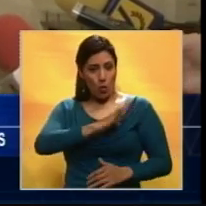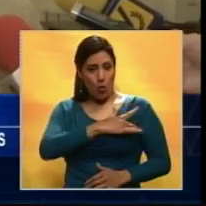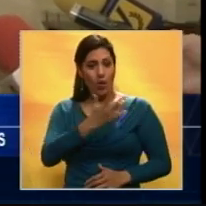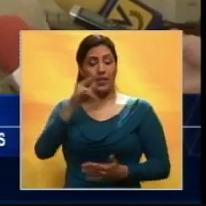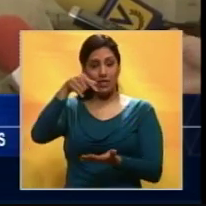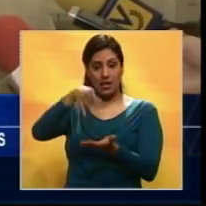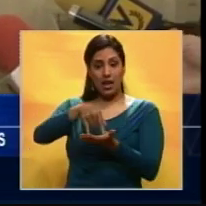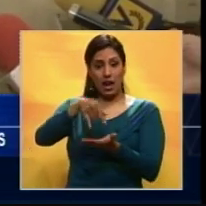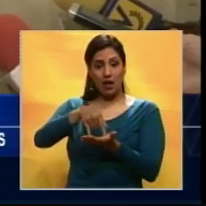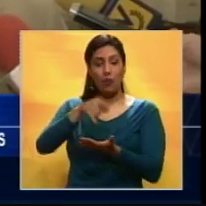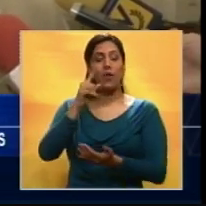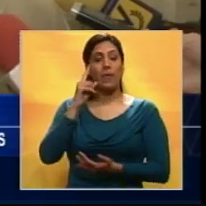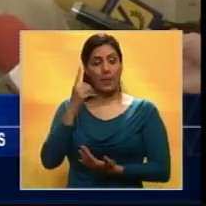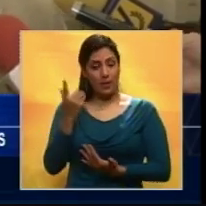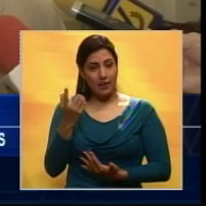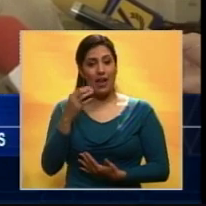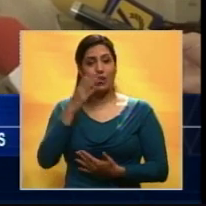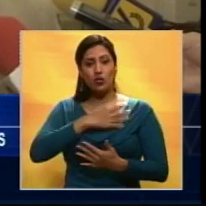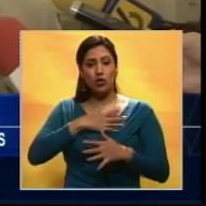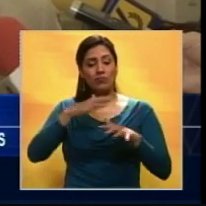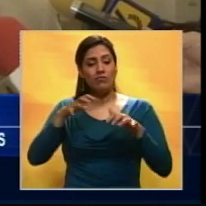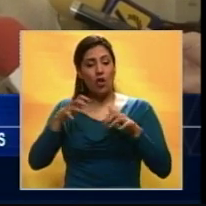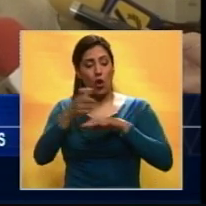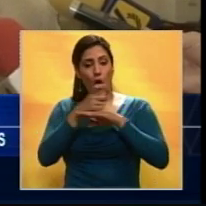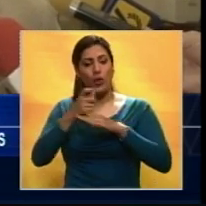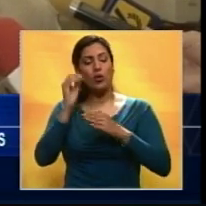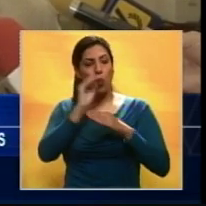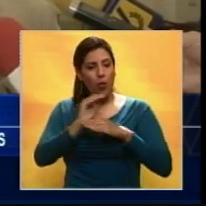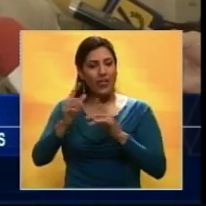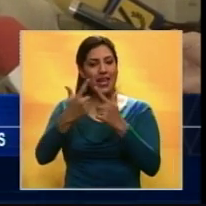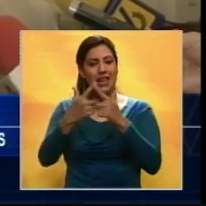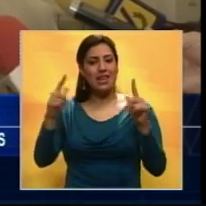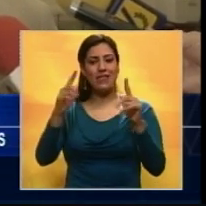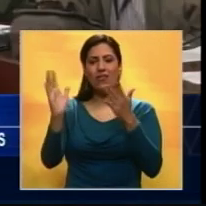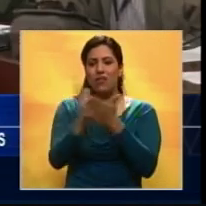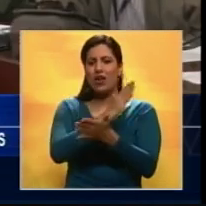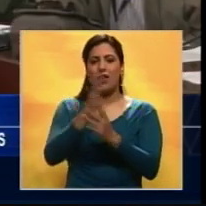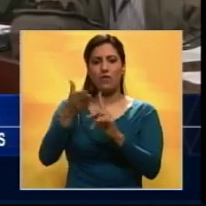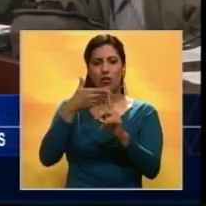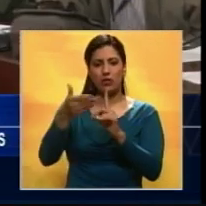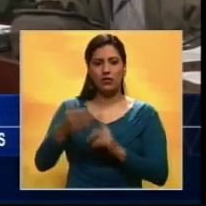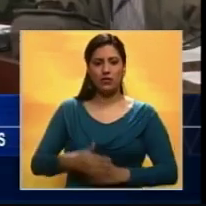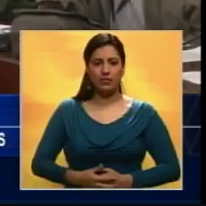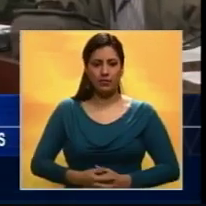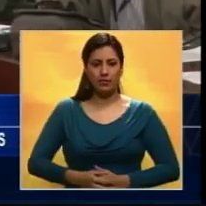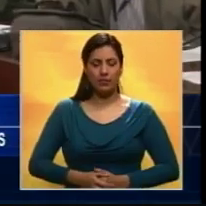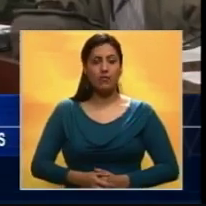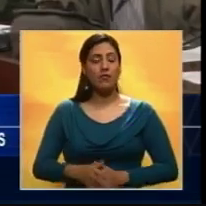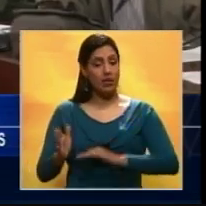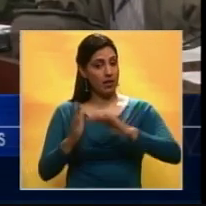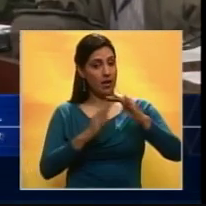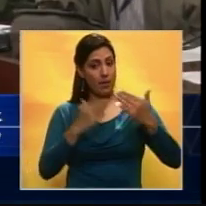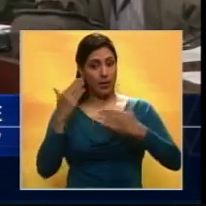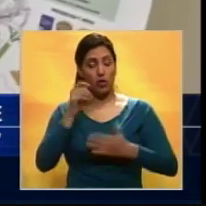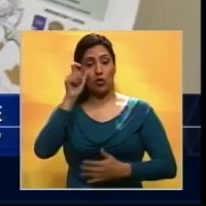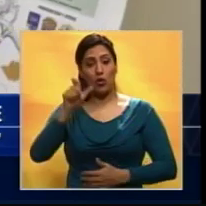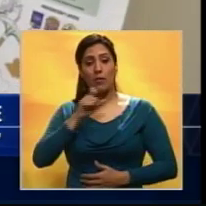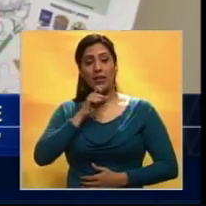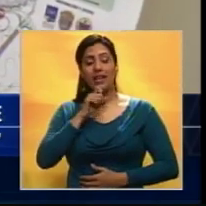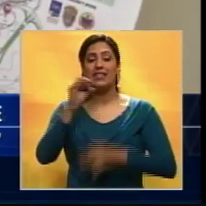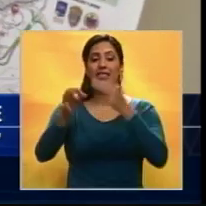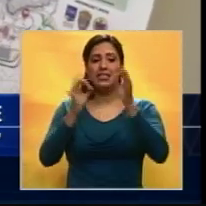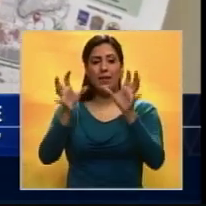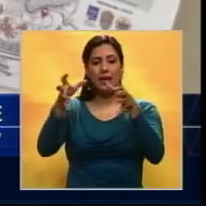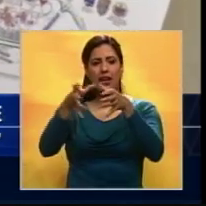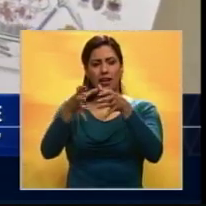Universidad de Carabobo, y es un anhelo del gobernador, la podemos declarar libre de delitos. Por su parte, Ferreira catalogó